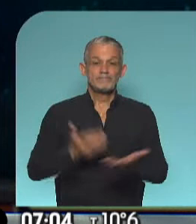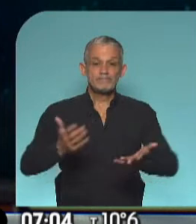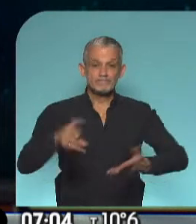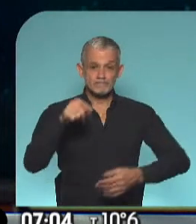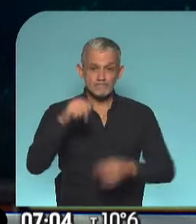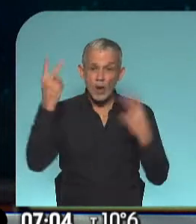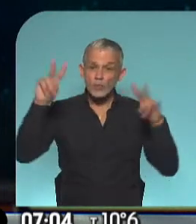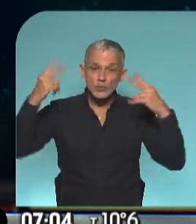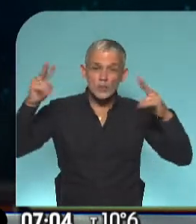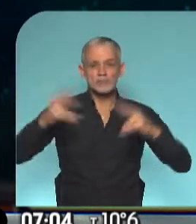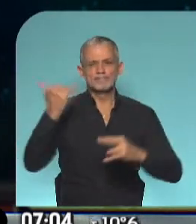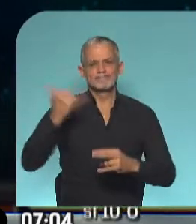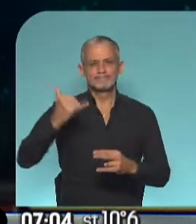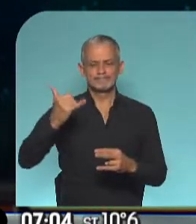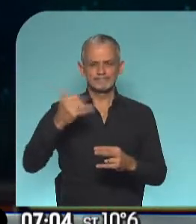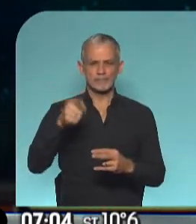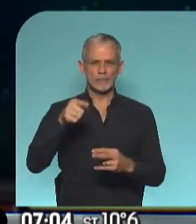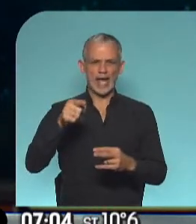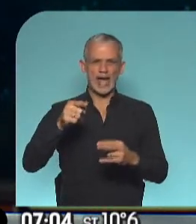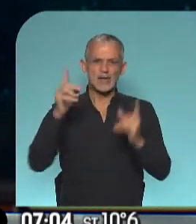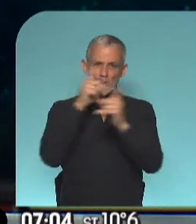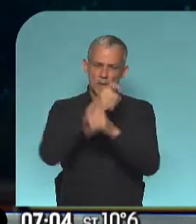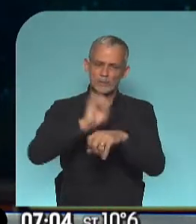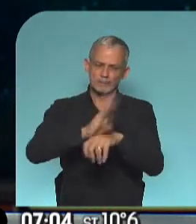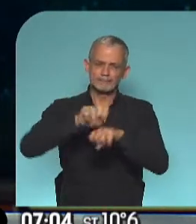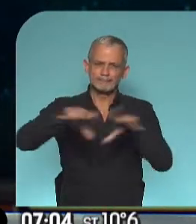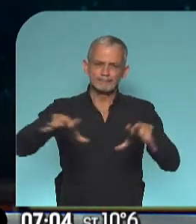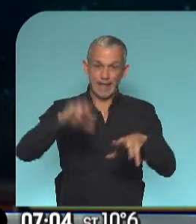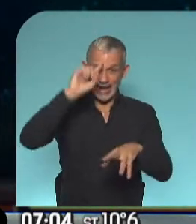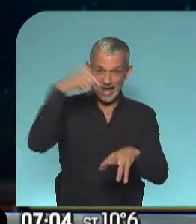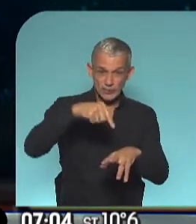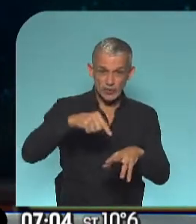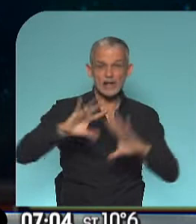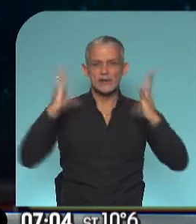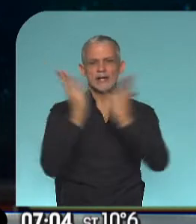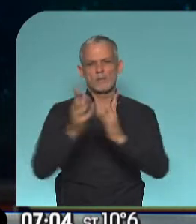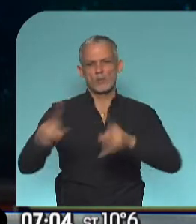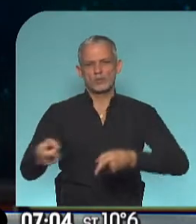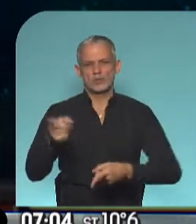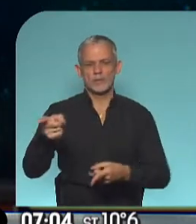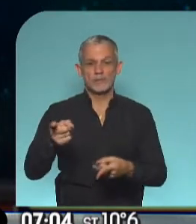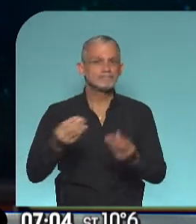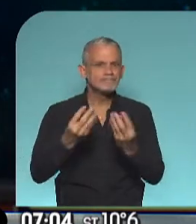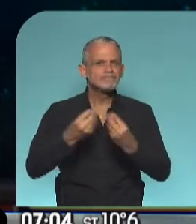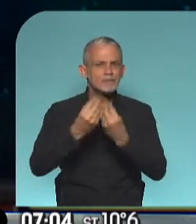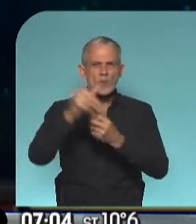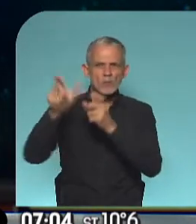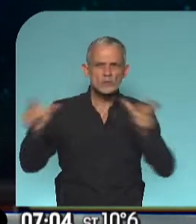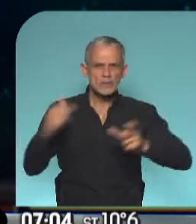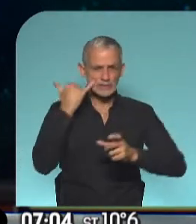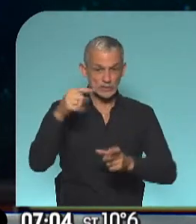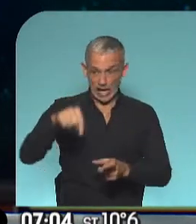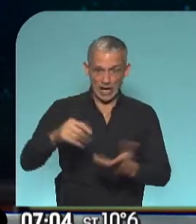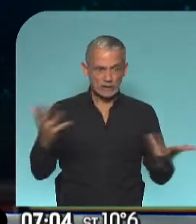Claramente el turismo es uno de los sectores más perjudicados por la pandemia a nivel nacional e internacional. Lo cierto es que muchos a esta altura del año ya se